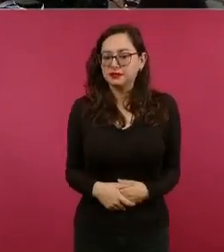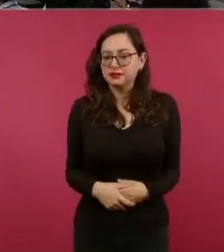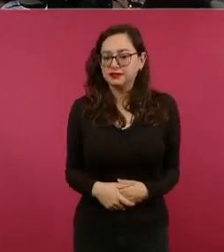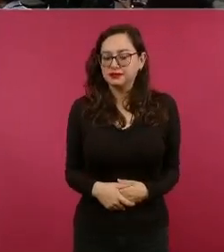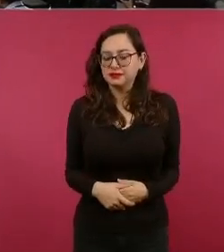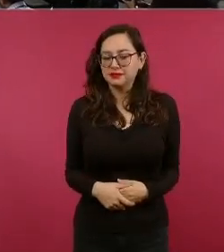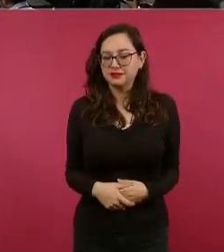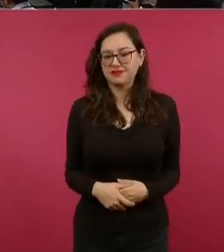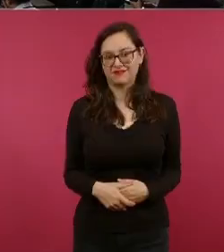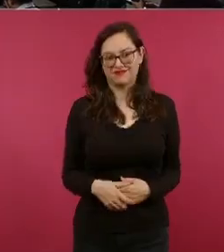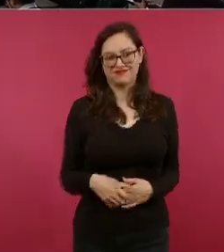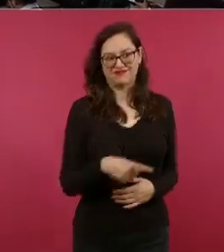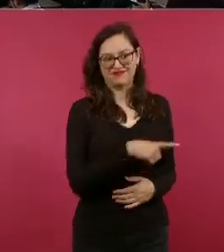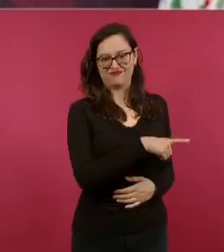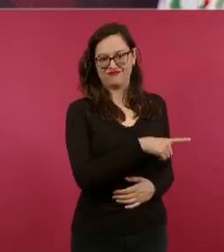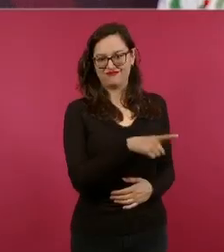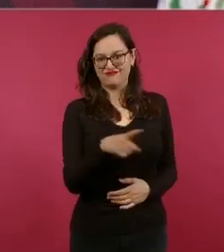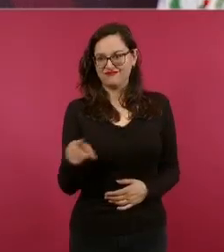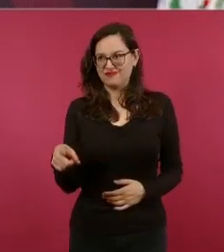Que se iba a buscar